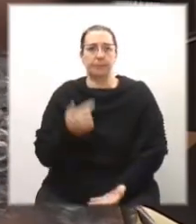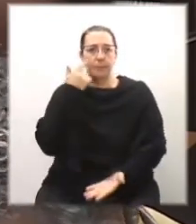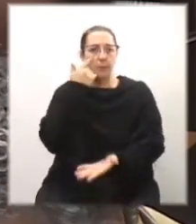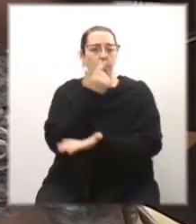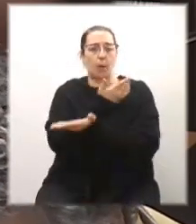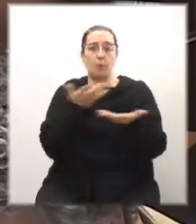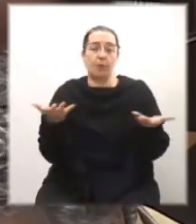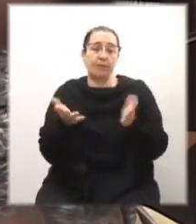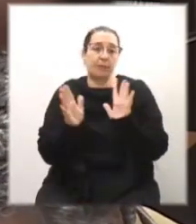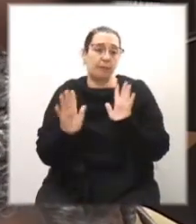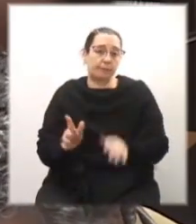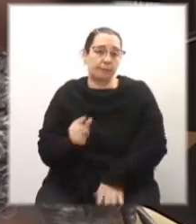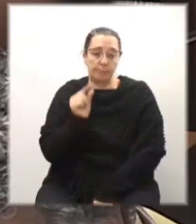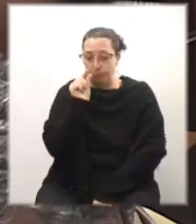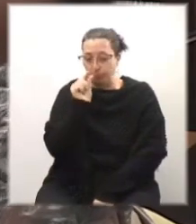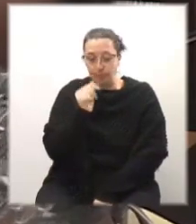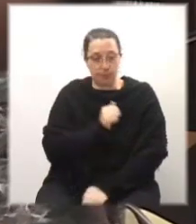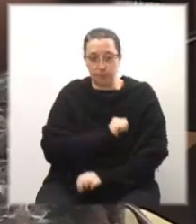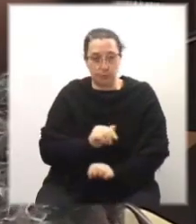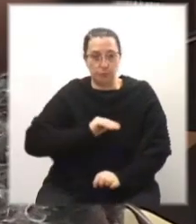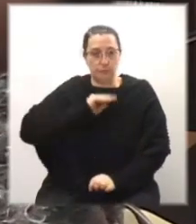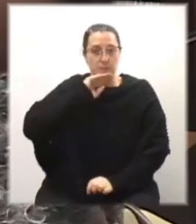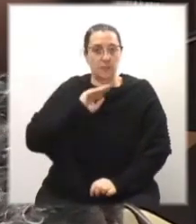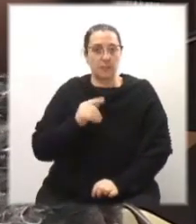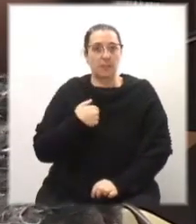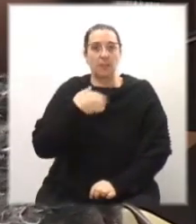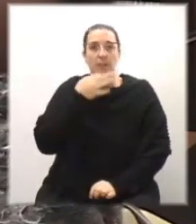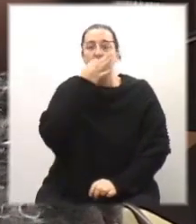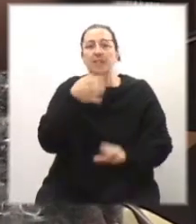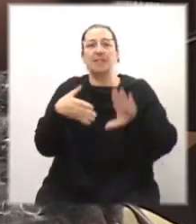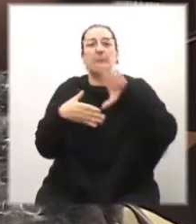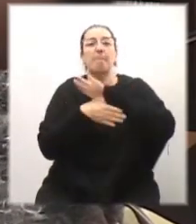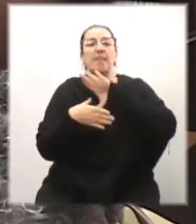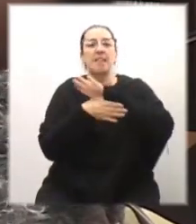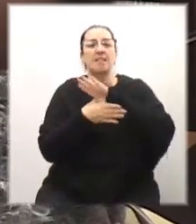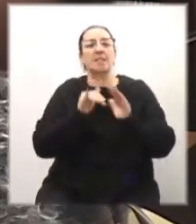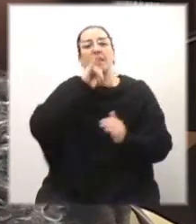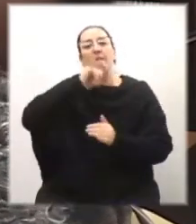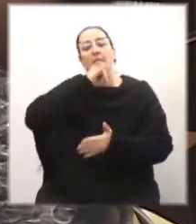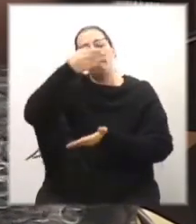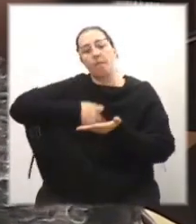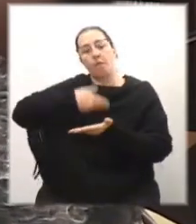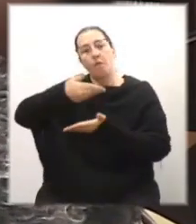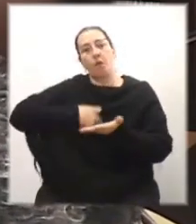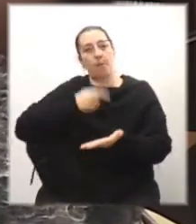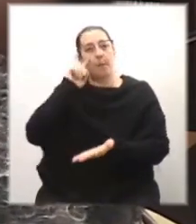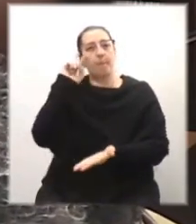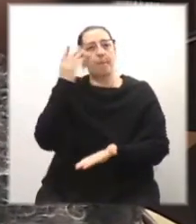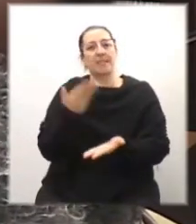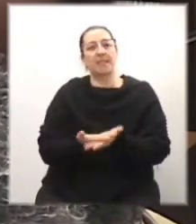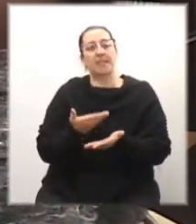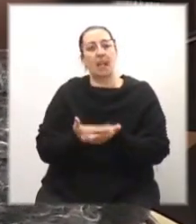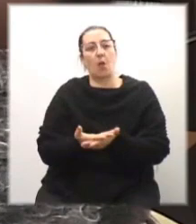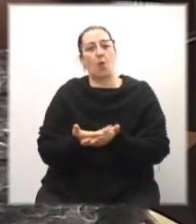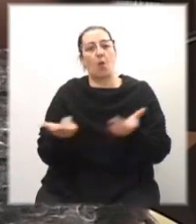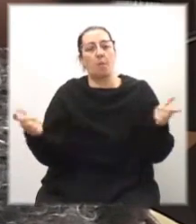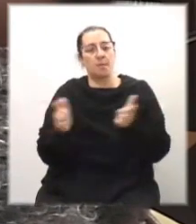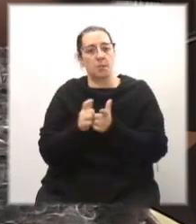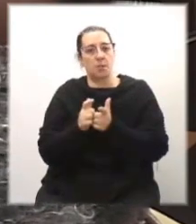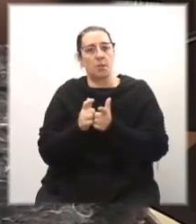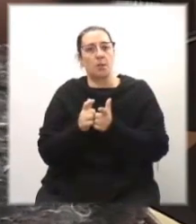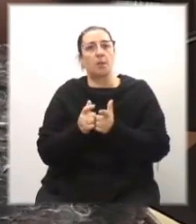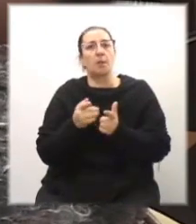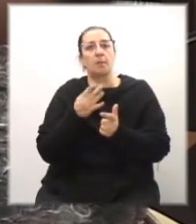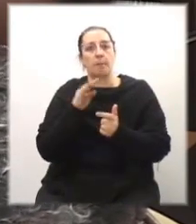muestra basta un botón, señor presidente. Dice el MIDES en el informe presentado a los diputados en la comisión. Mediante el